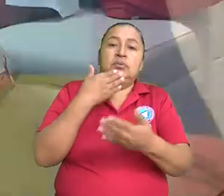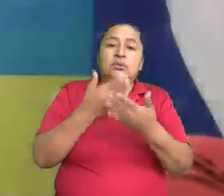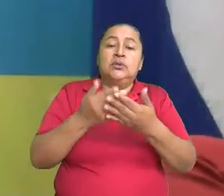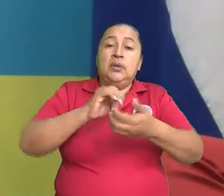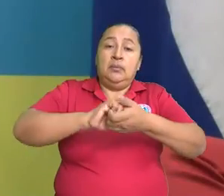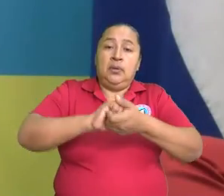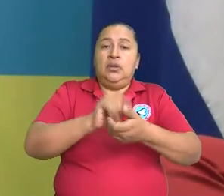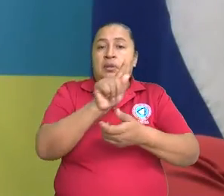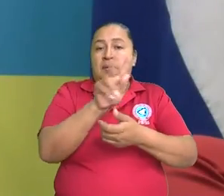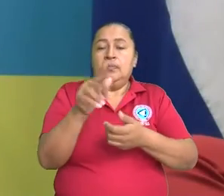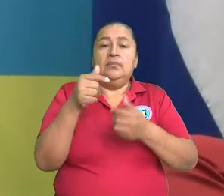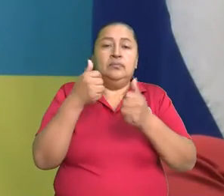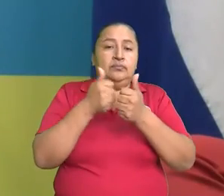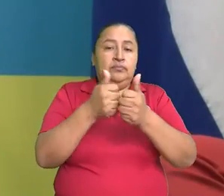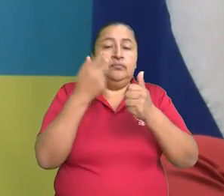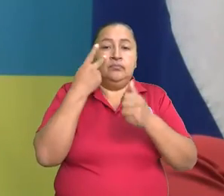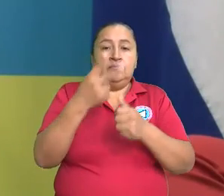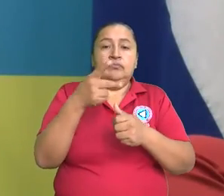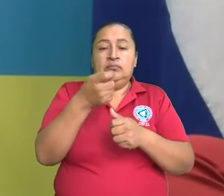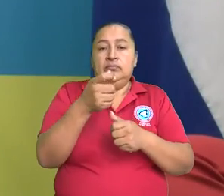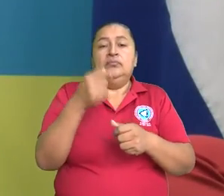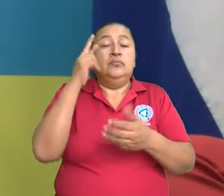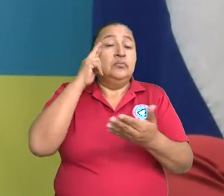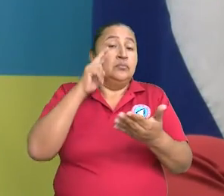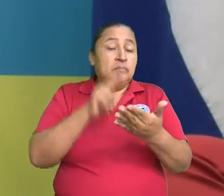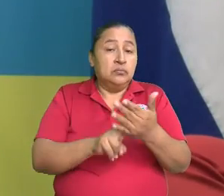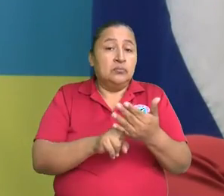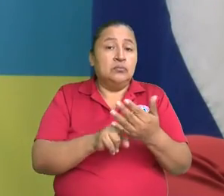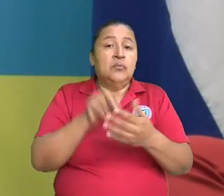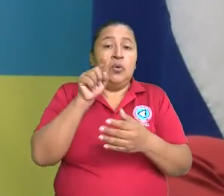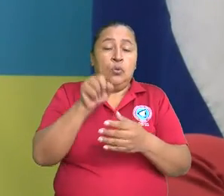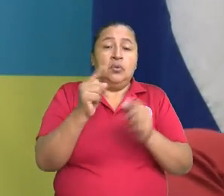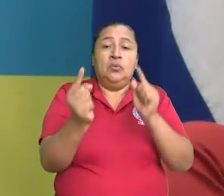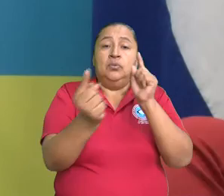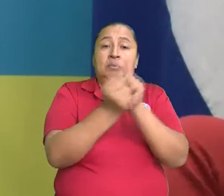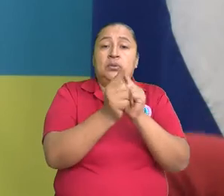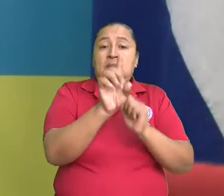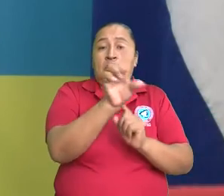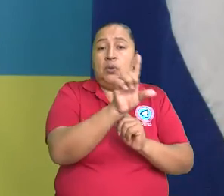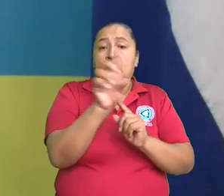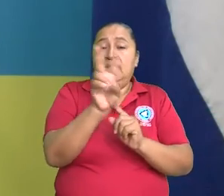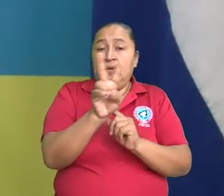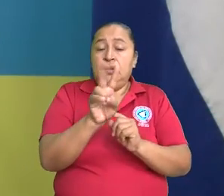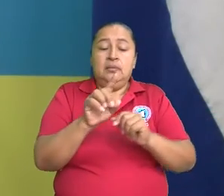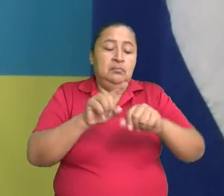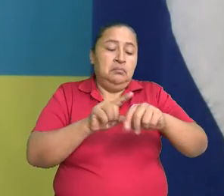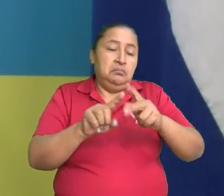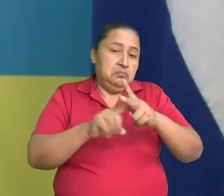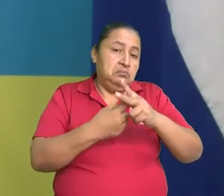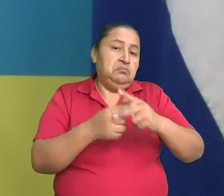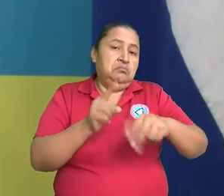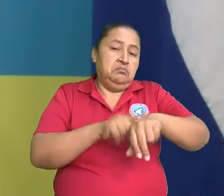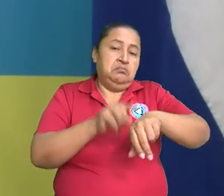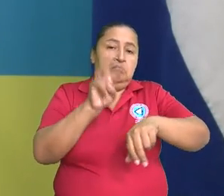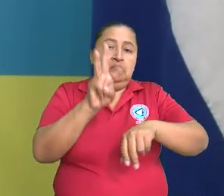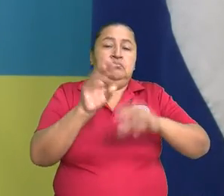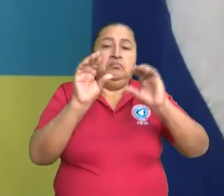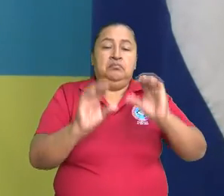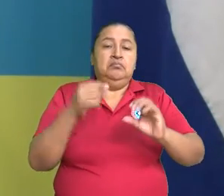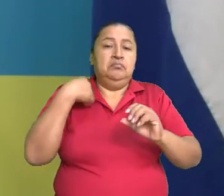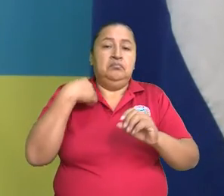amigos televidentes por su excelente sintonía. Recuerde, usted nos encuentra de lunes a viernes a partir de las 3 de la tarde en la